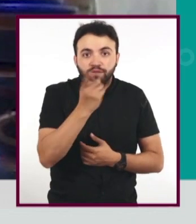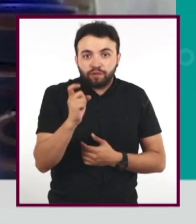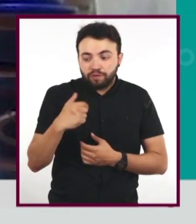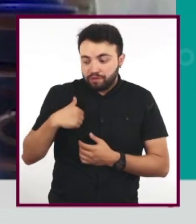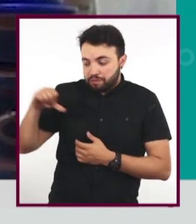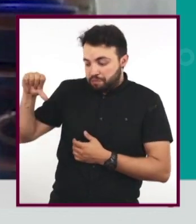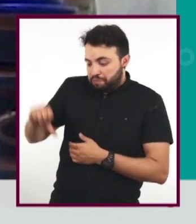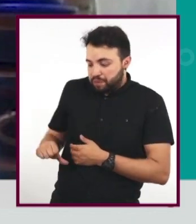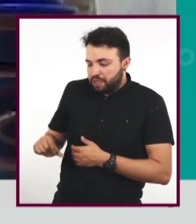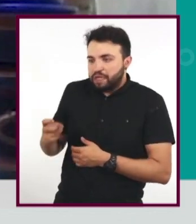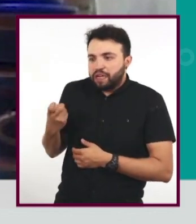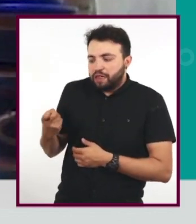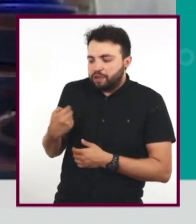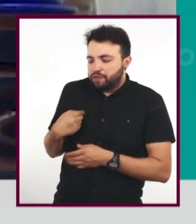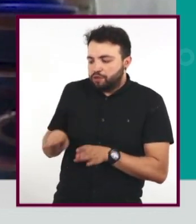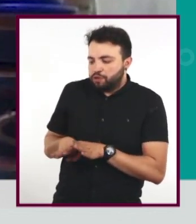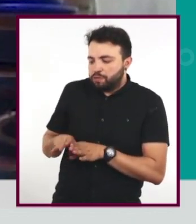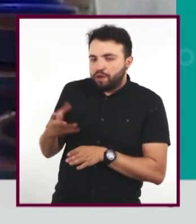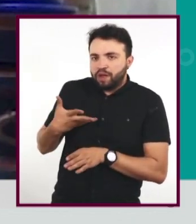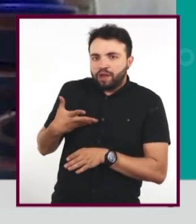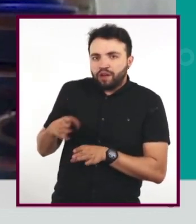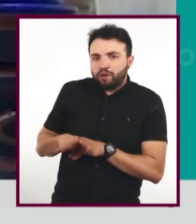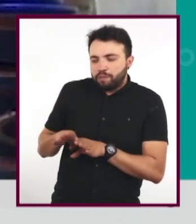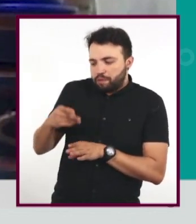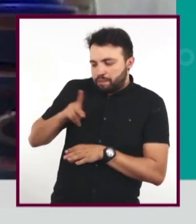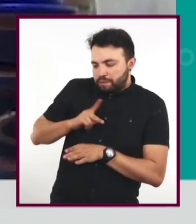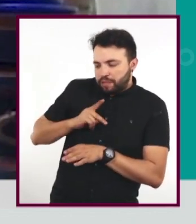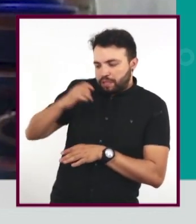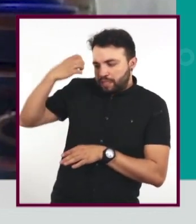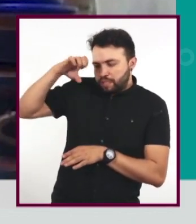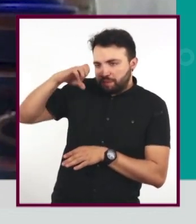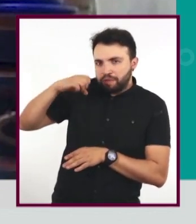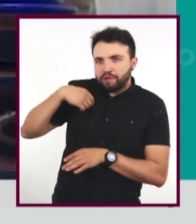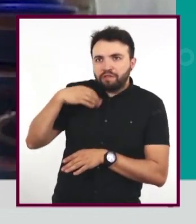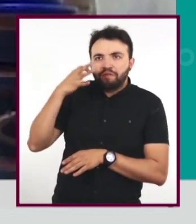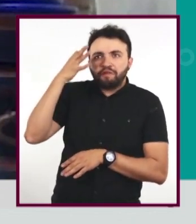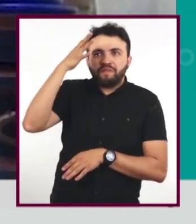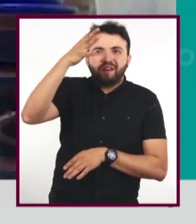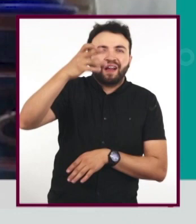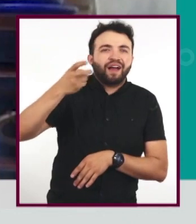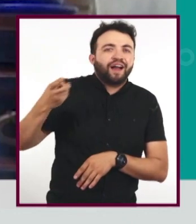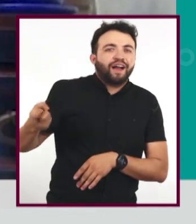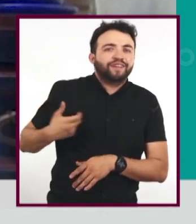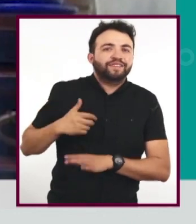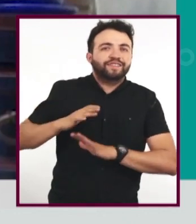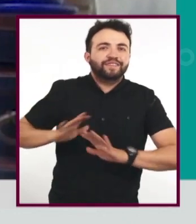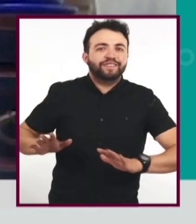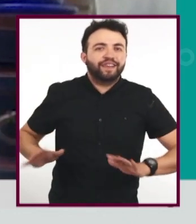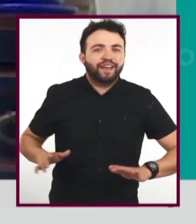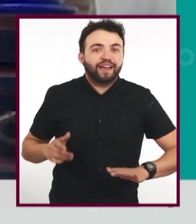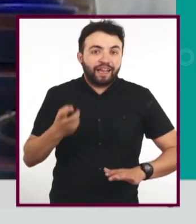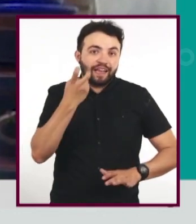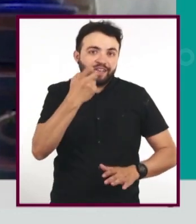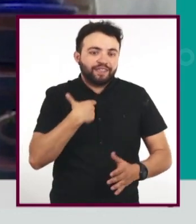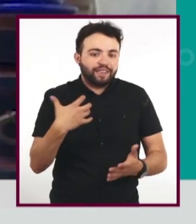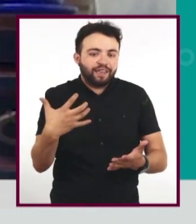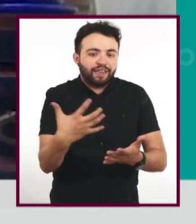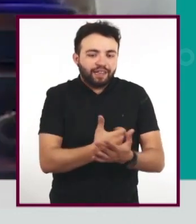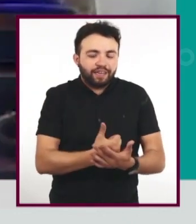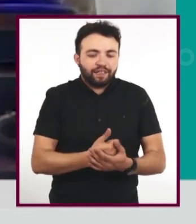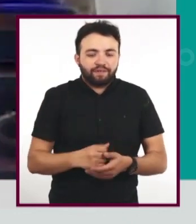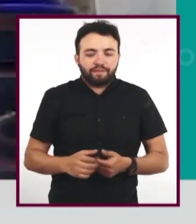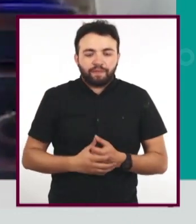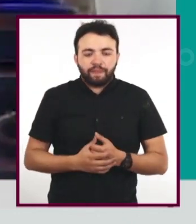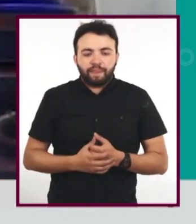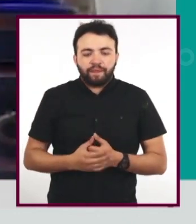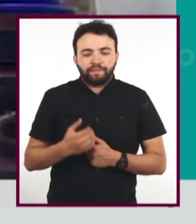ejemplo, la literatura tiene muchos ejemplos de esta contradicción, de esta aparente contradicción. Se me ocurre el Quijote, que es